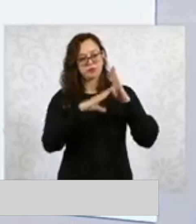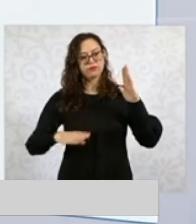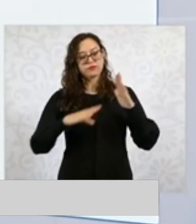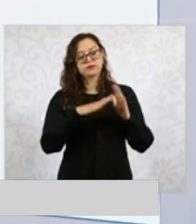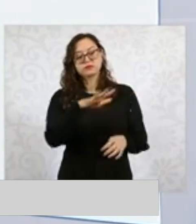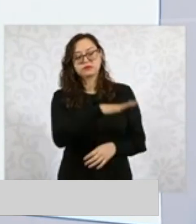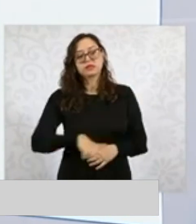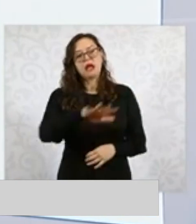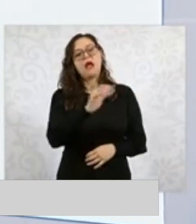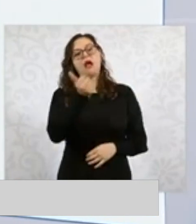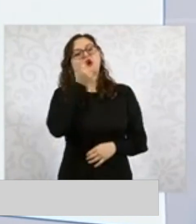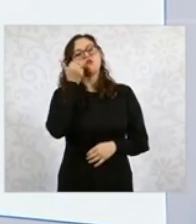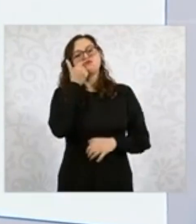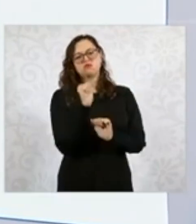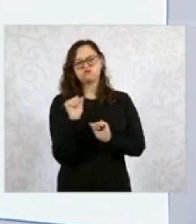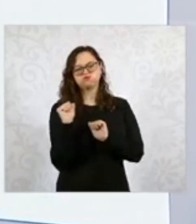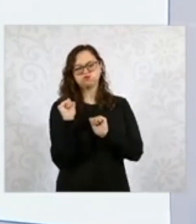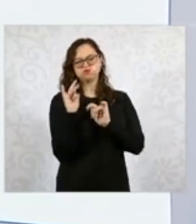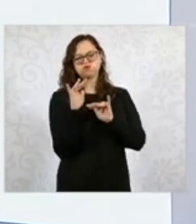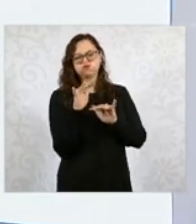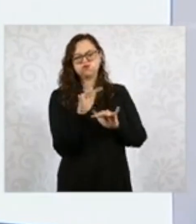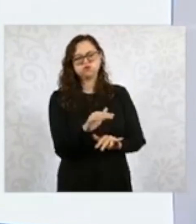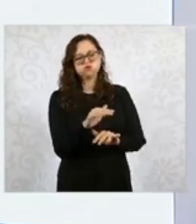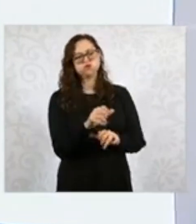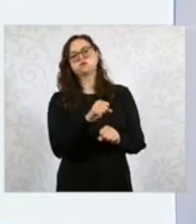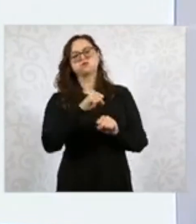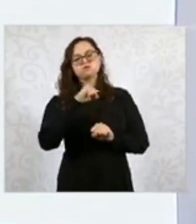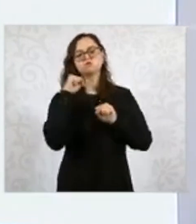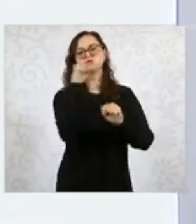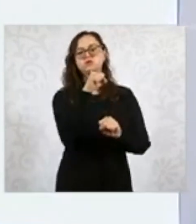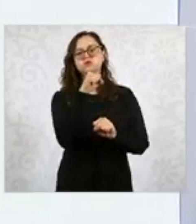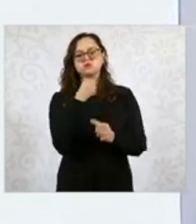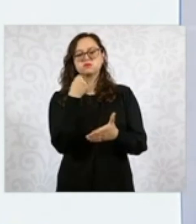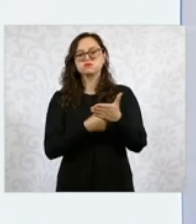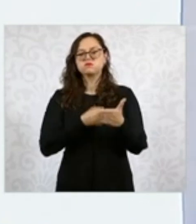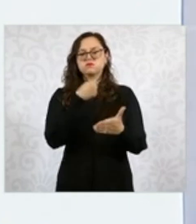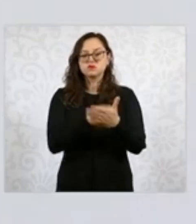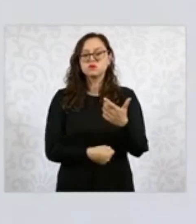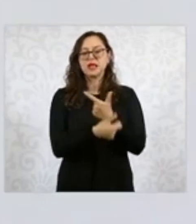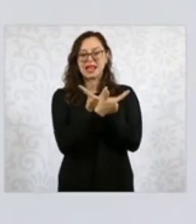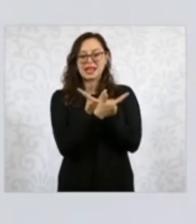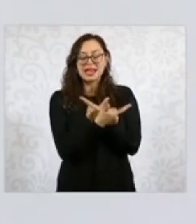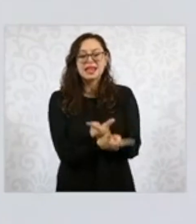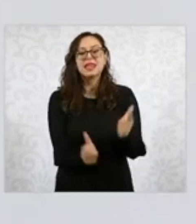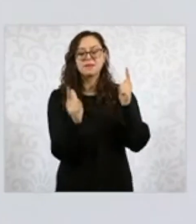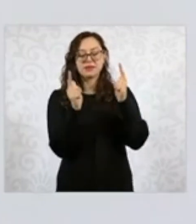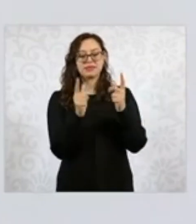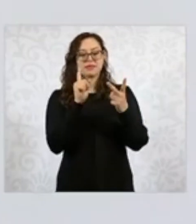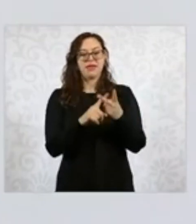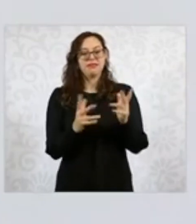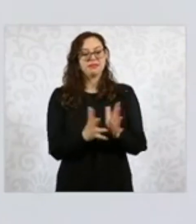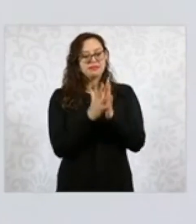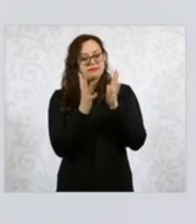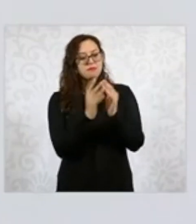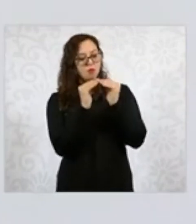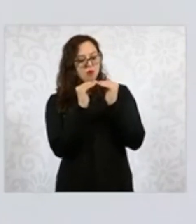a las disculpas públicas y la reparación del daño, un gesto clave en el proceso de reconciliación con el pasado. A través de la Secretaría